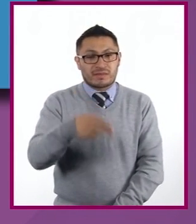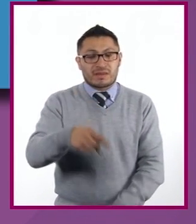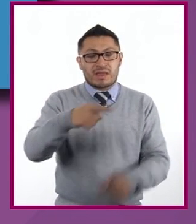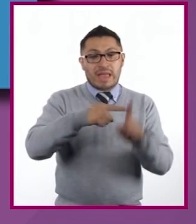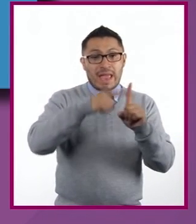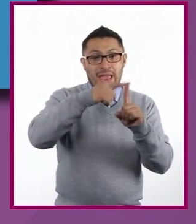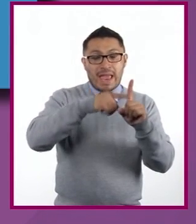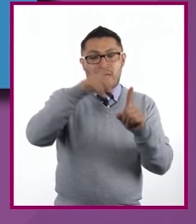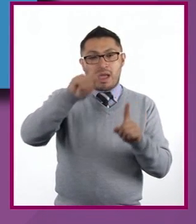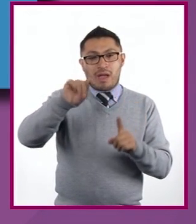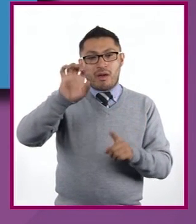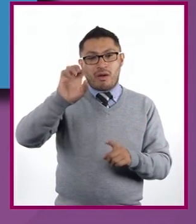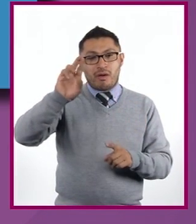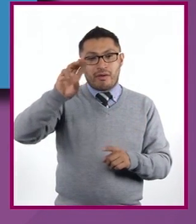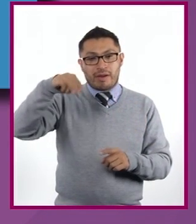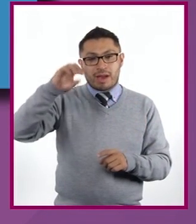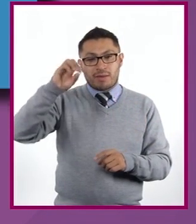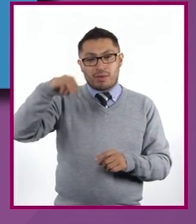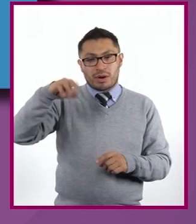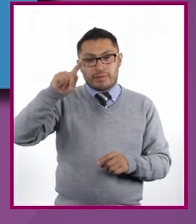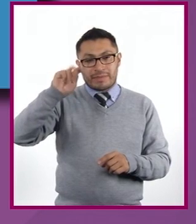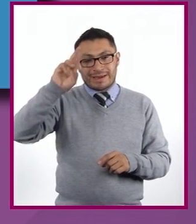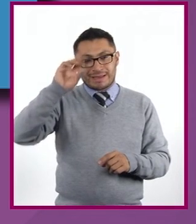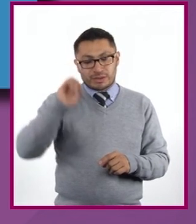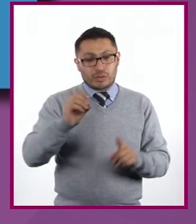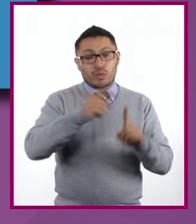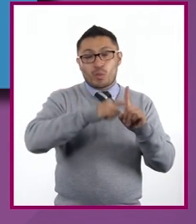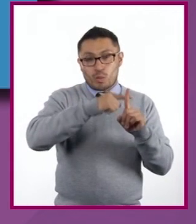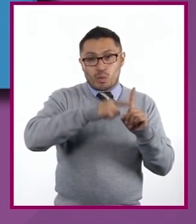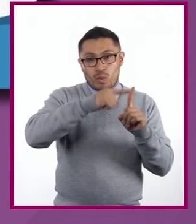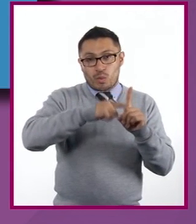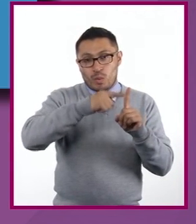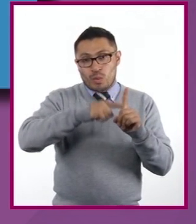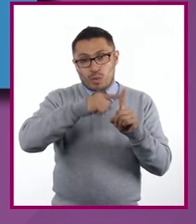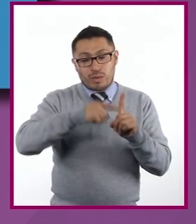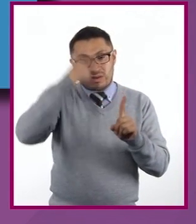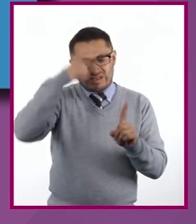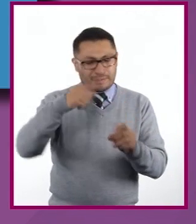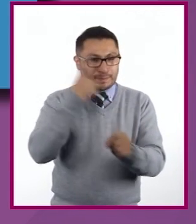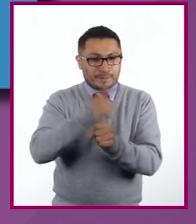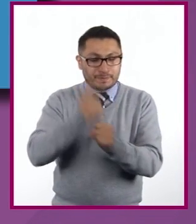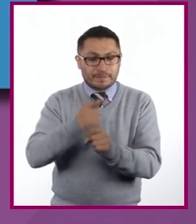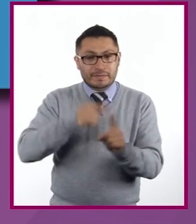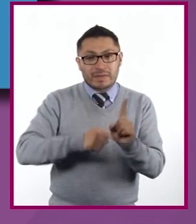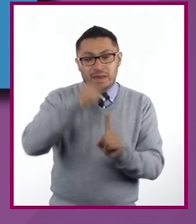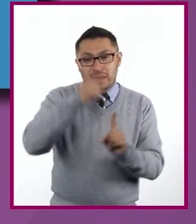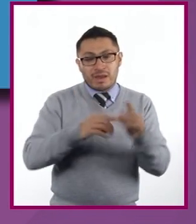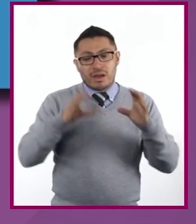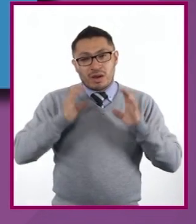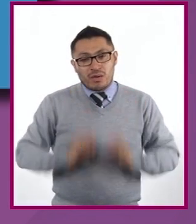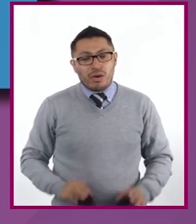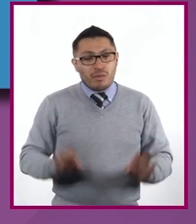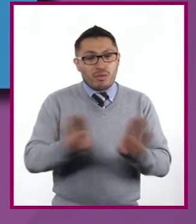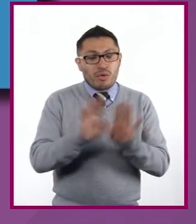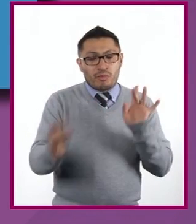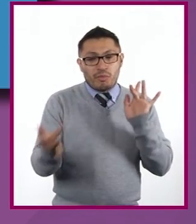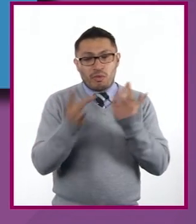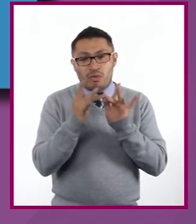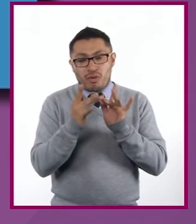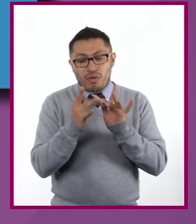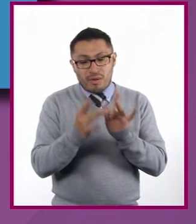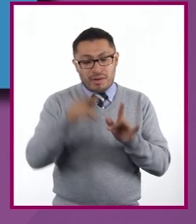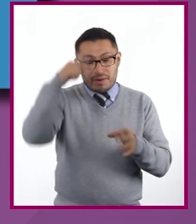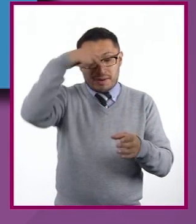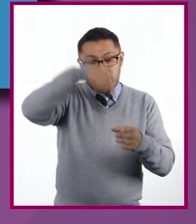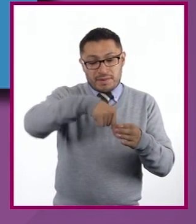el termómetro. Así pues, para determinar la temperatura de un cuerpo, el termómetro se pone en contacto térmico